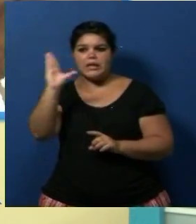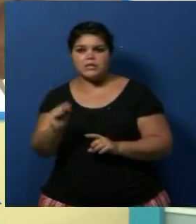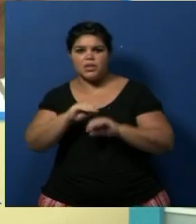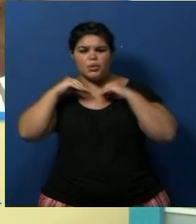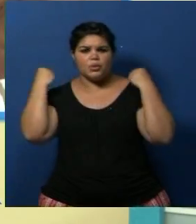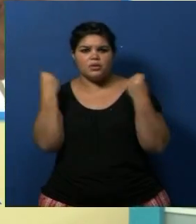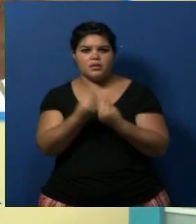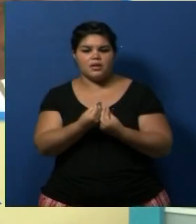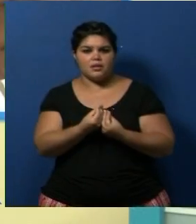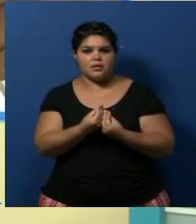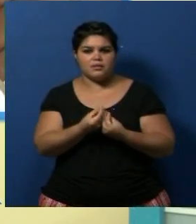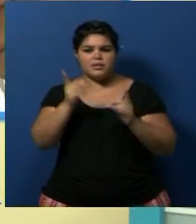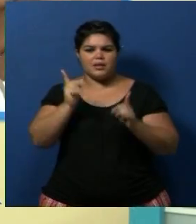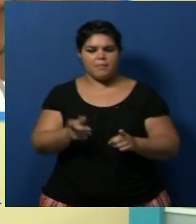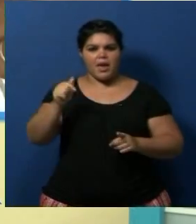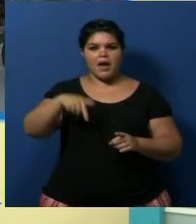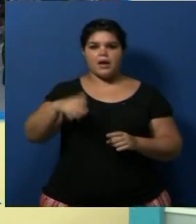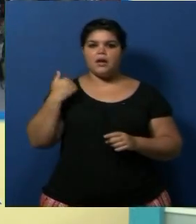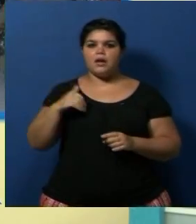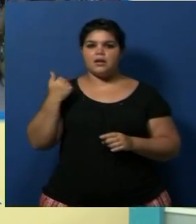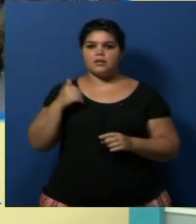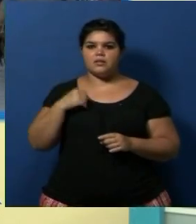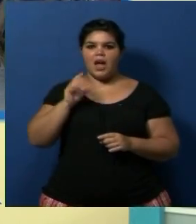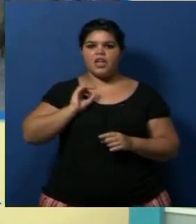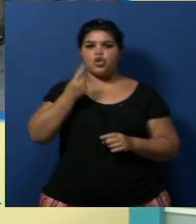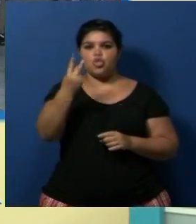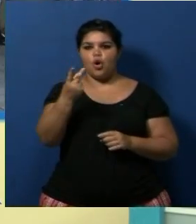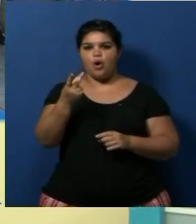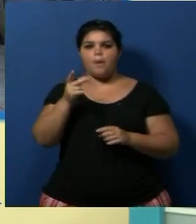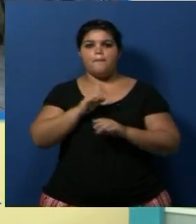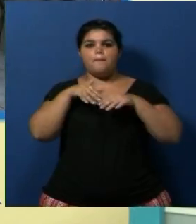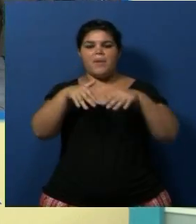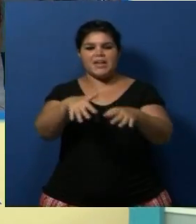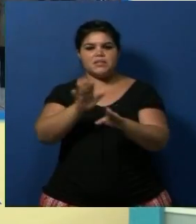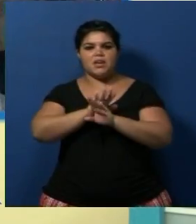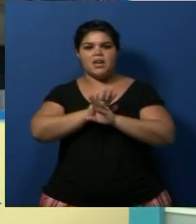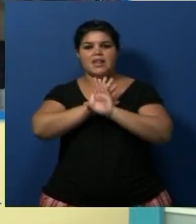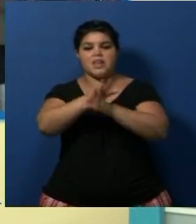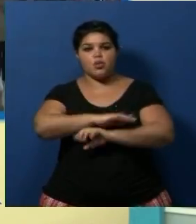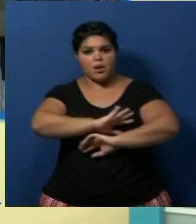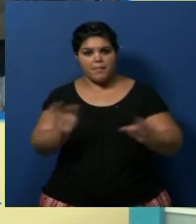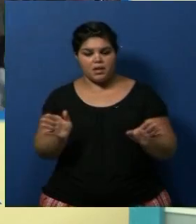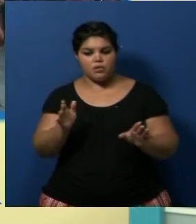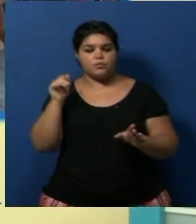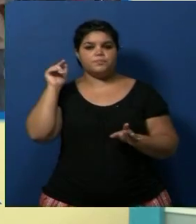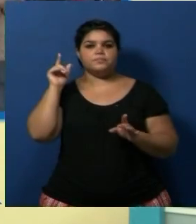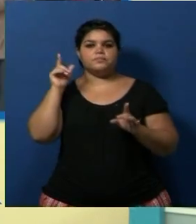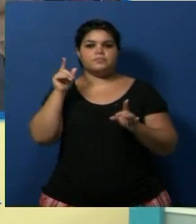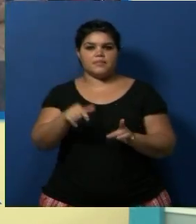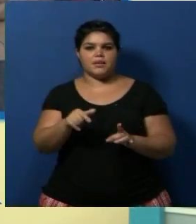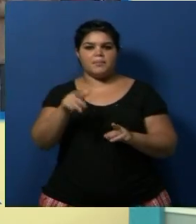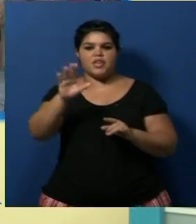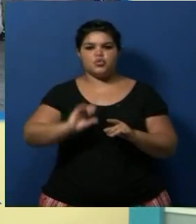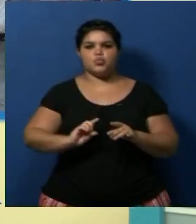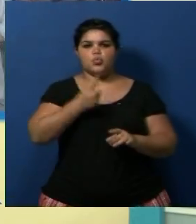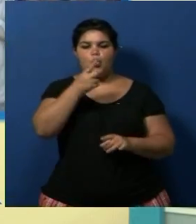ya 2 años con las marchas del Ni Una Menos, esto de autoconvocarnos y esto de que el feminismo